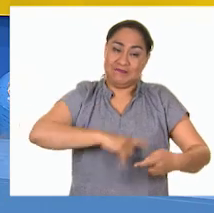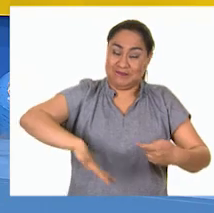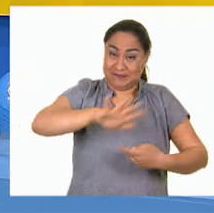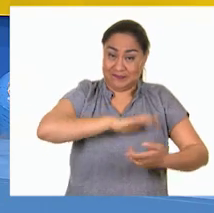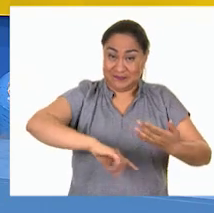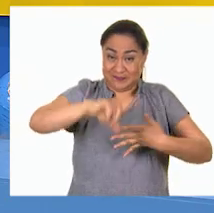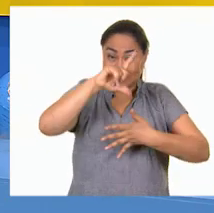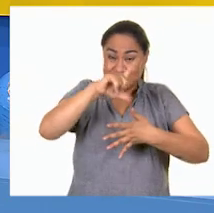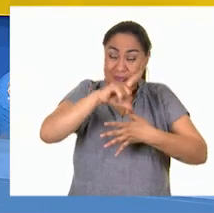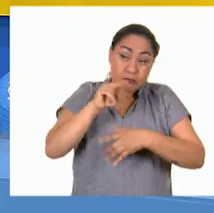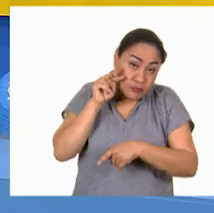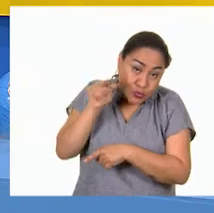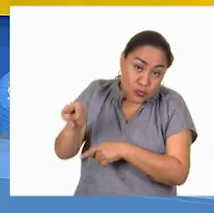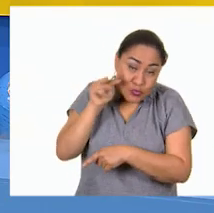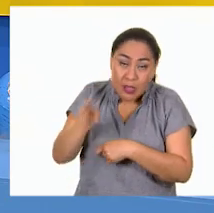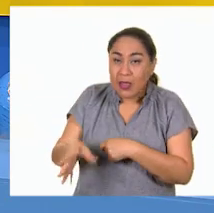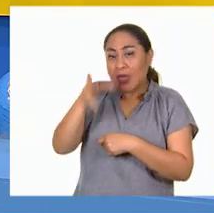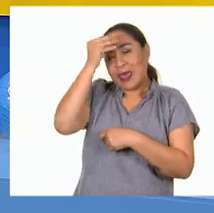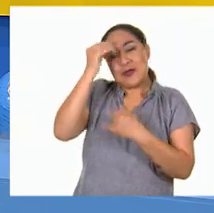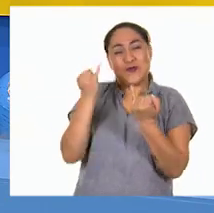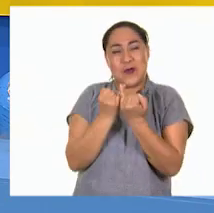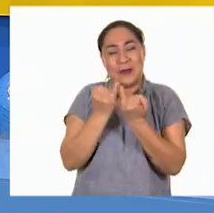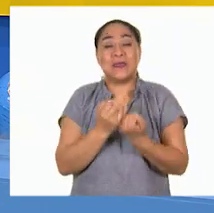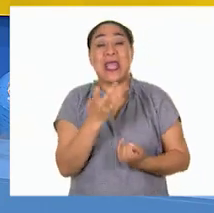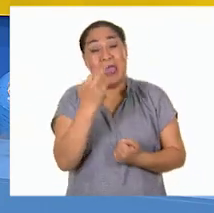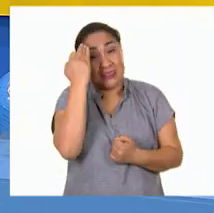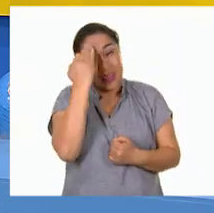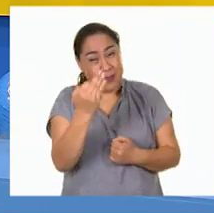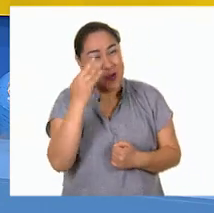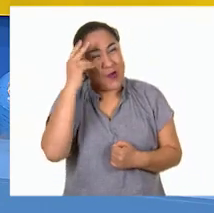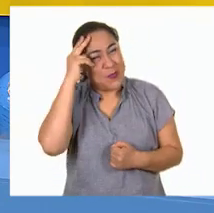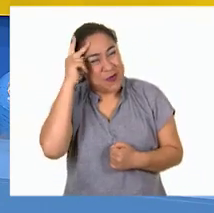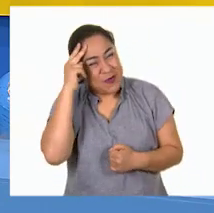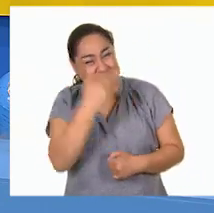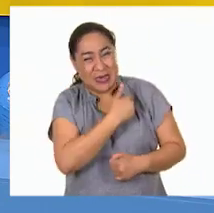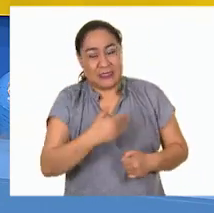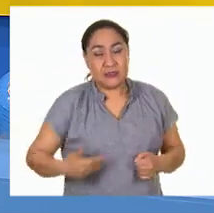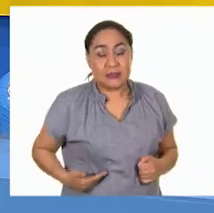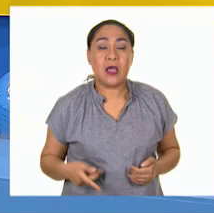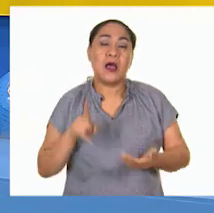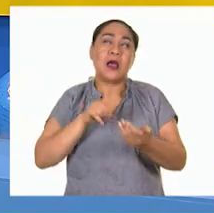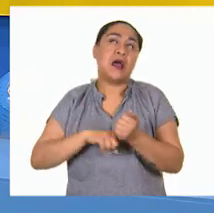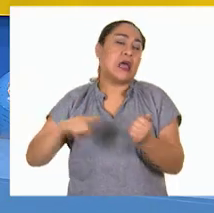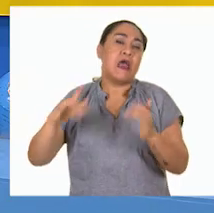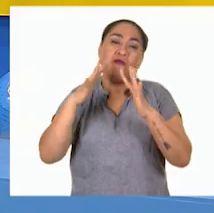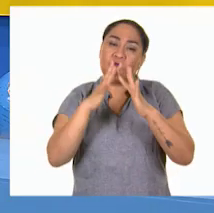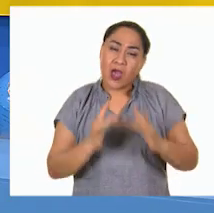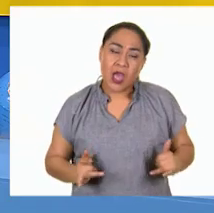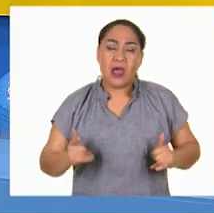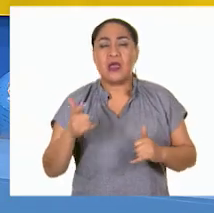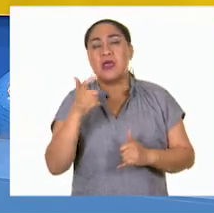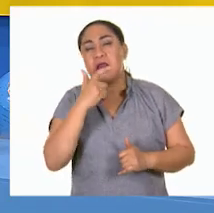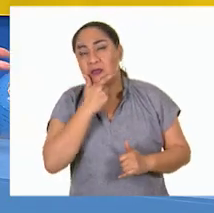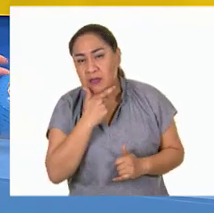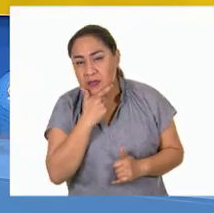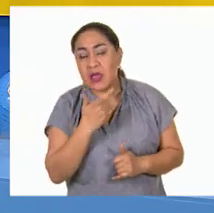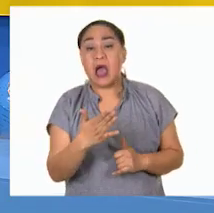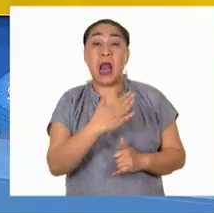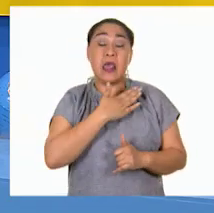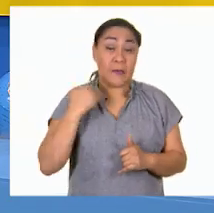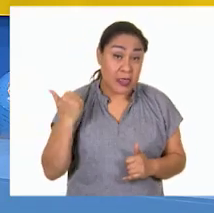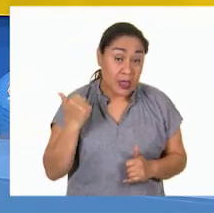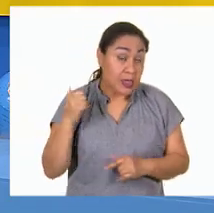Y en el caso de México, durante el Porfiriato, la influencia de estos países europeos como Francia, Inglaterra y